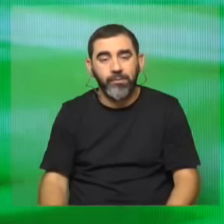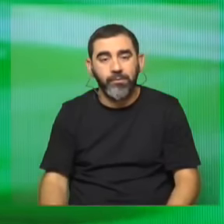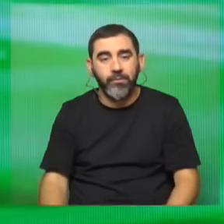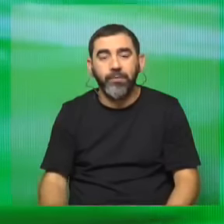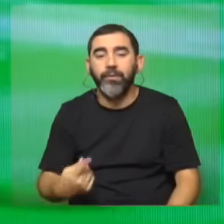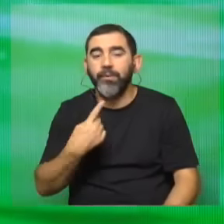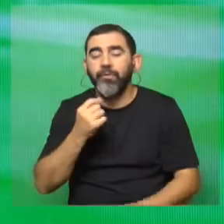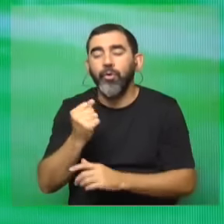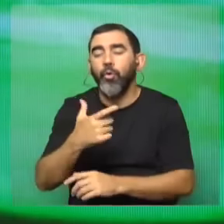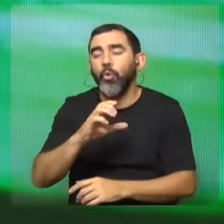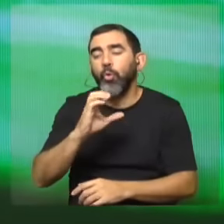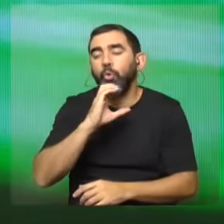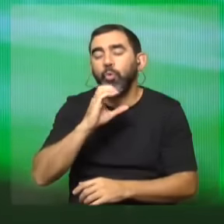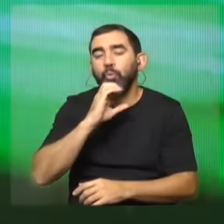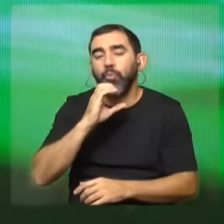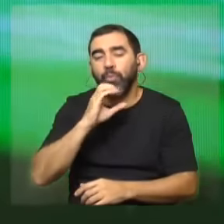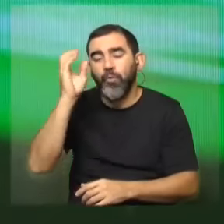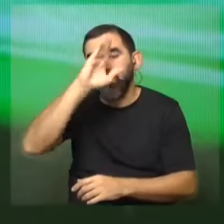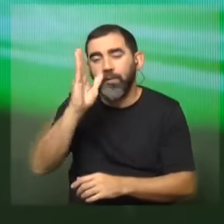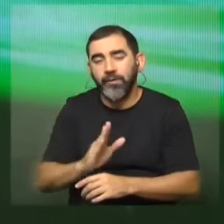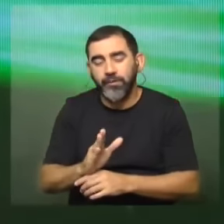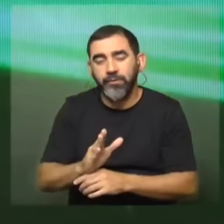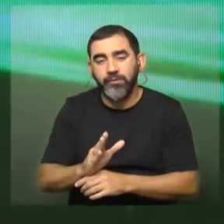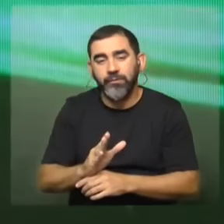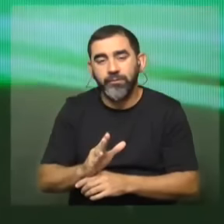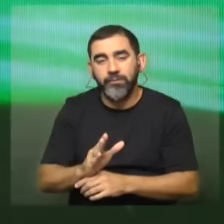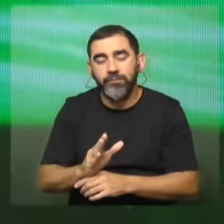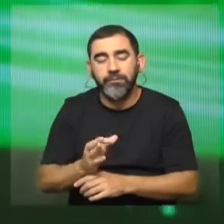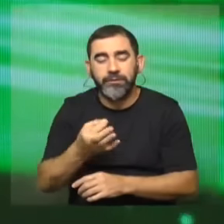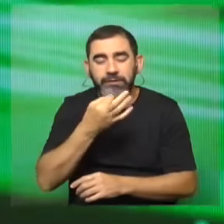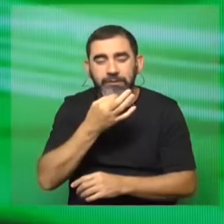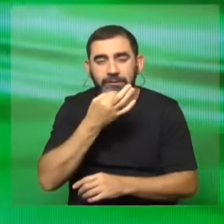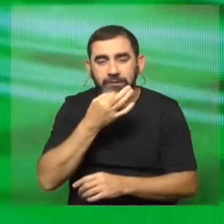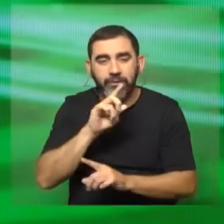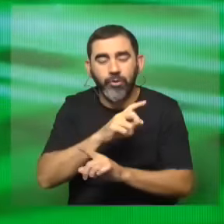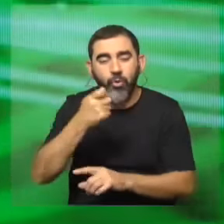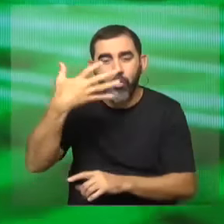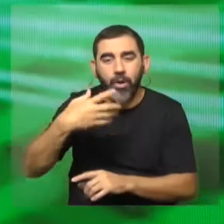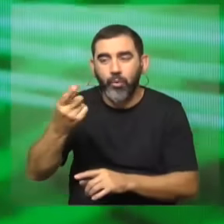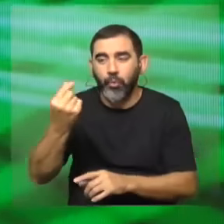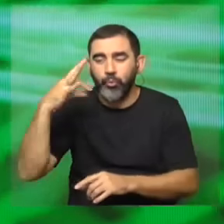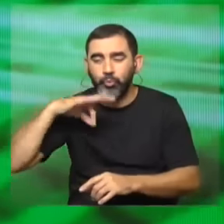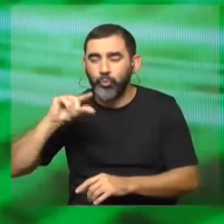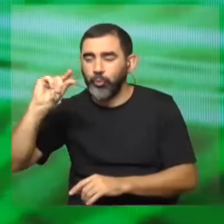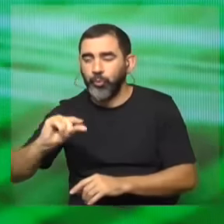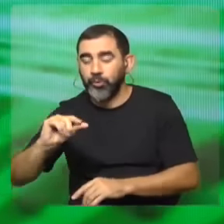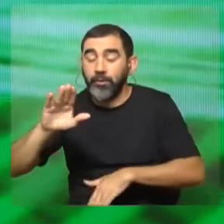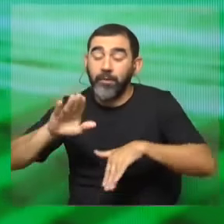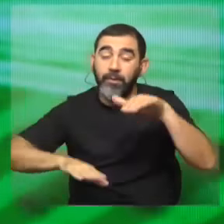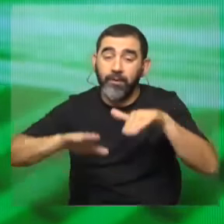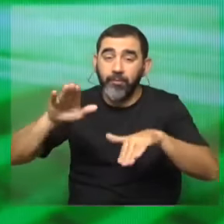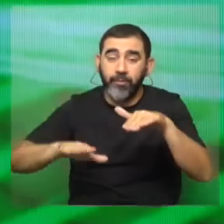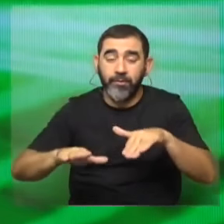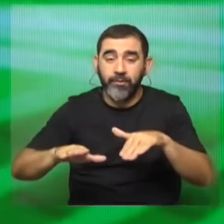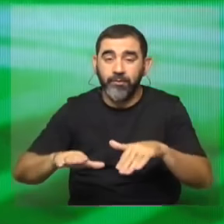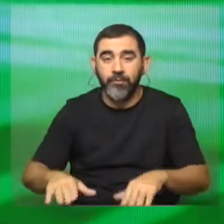humorista Jos Suárez brasileño en un sketch no no no no es caro es usted que gana poco todo relativo s tambén le pued